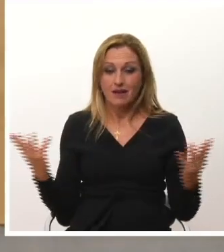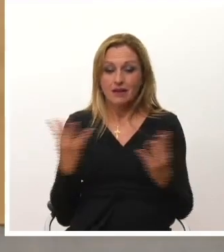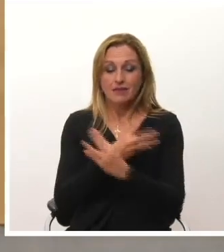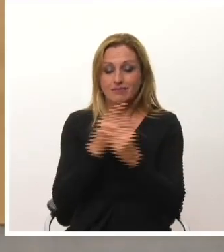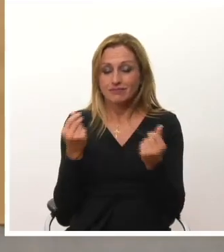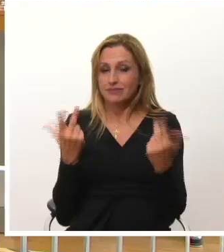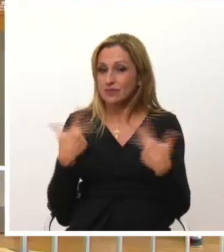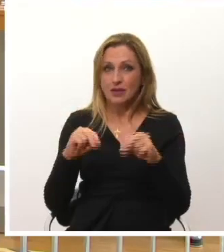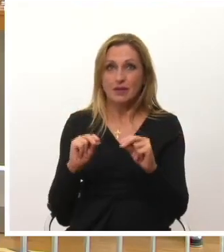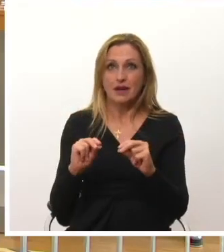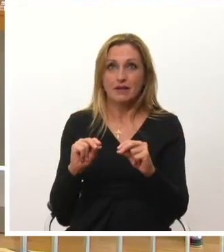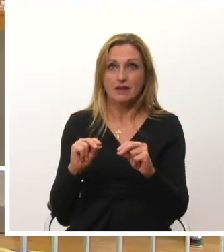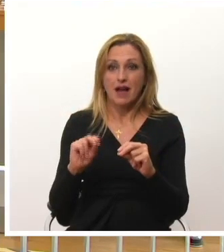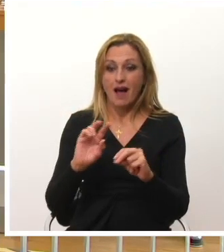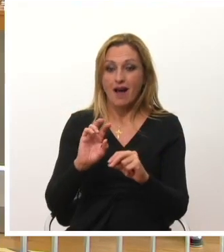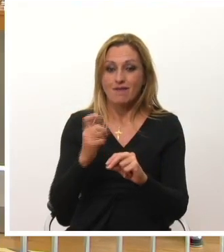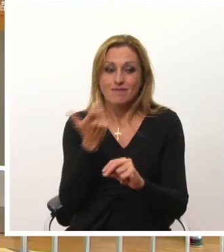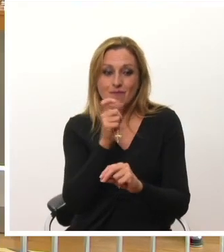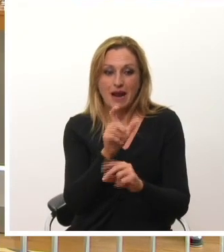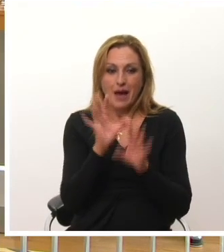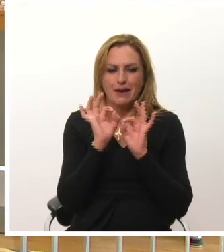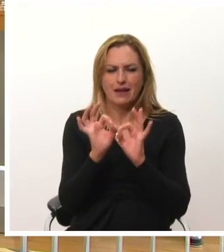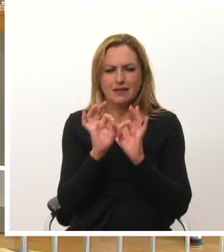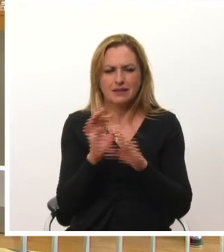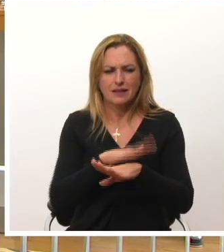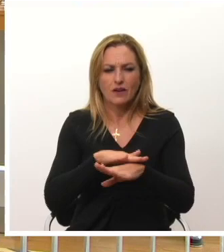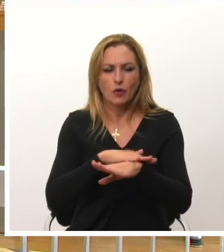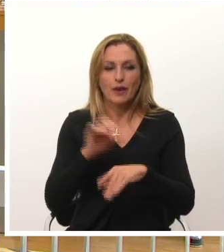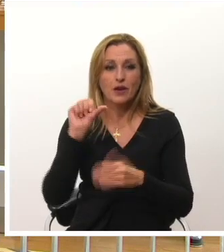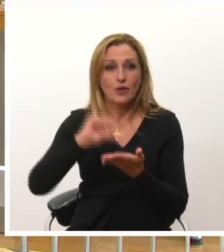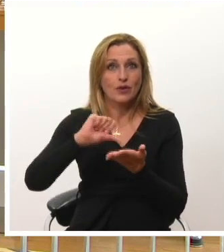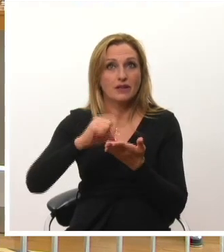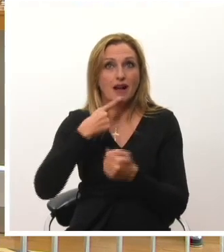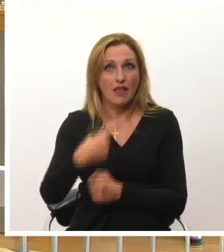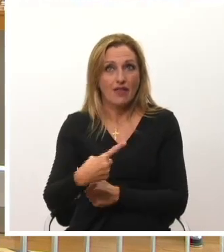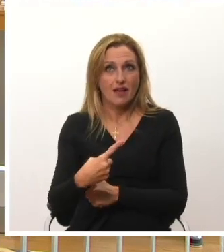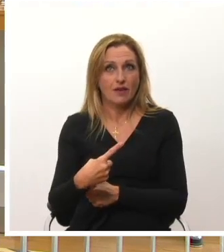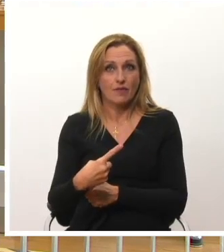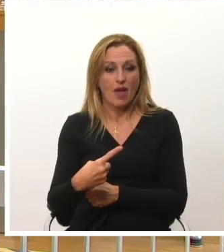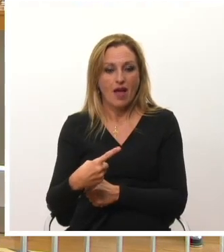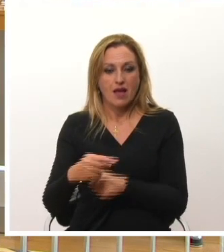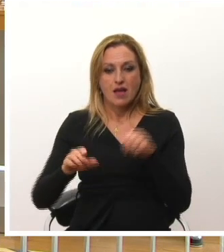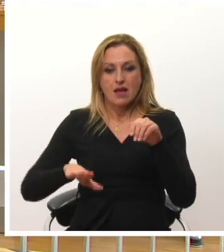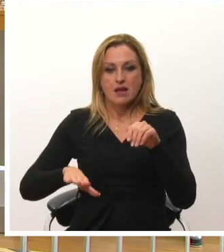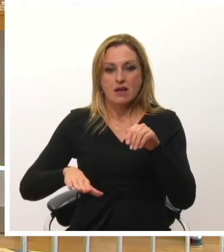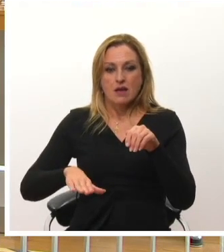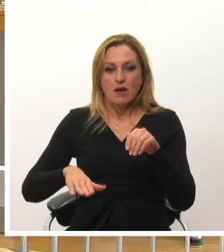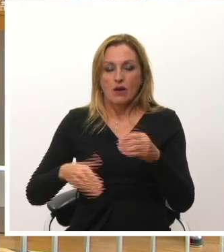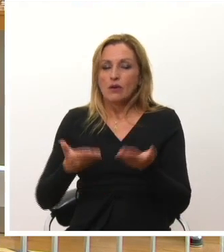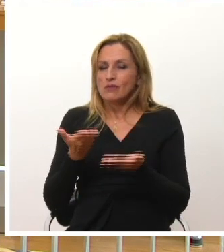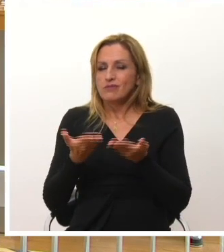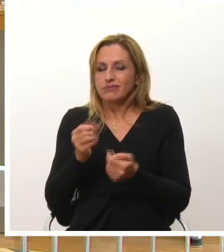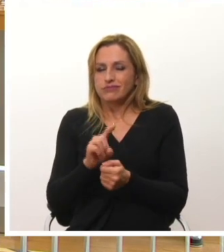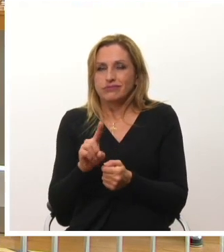claro palabras textuales el imis tiene unas unas condiciones que no es compatible con el ingreso mínimo vital ahora